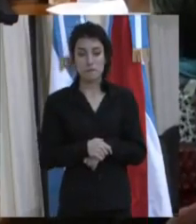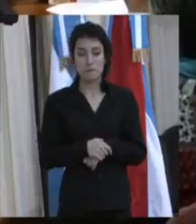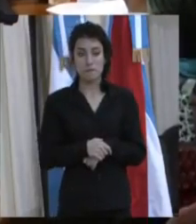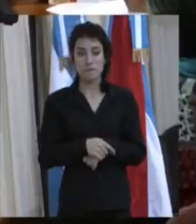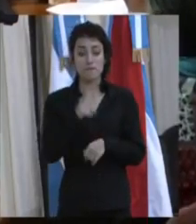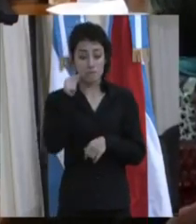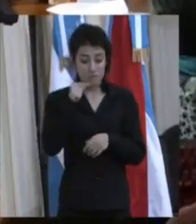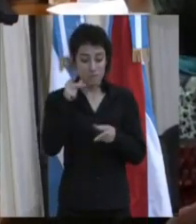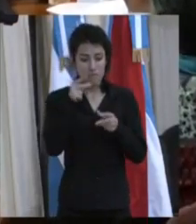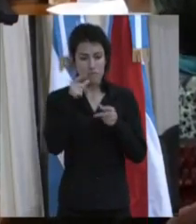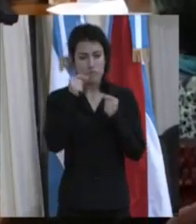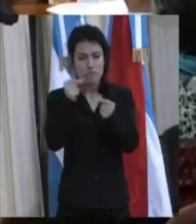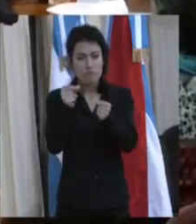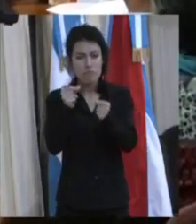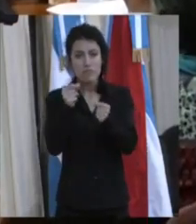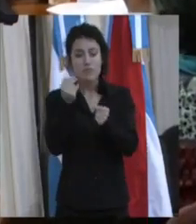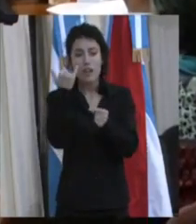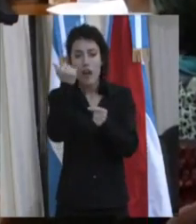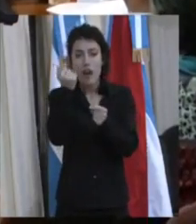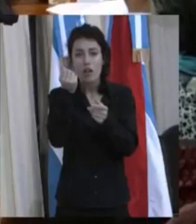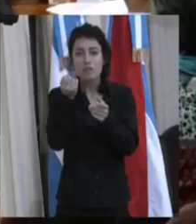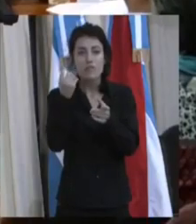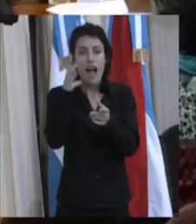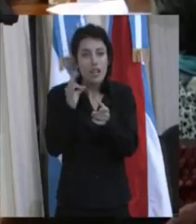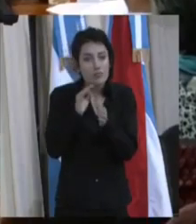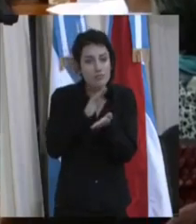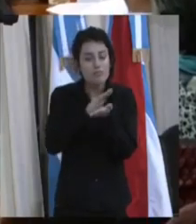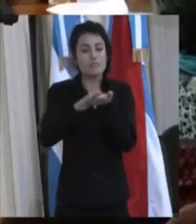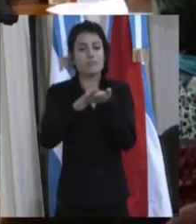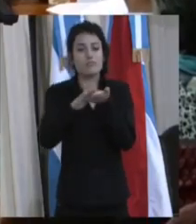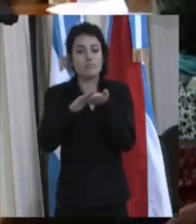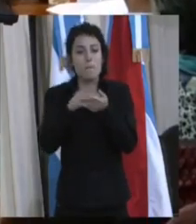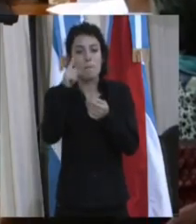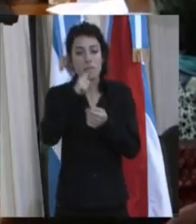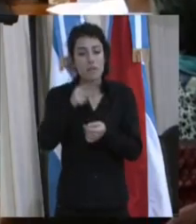en ese reclamo ya tenemos una novedad importante. 1918,